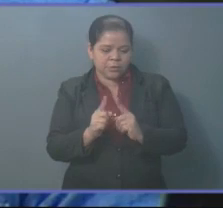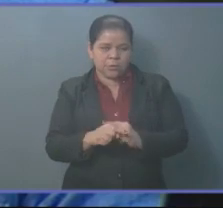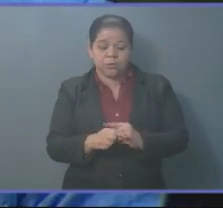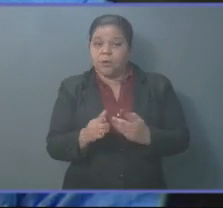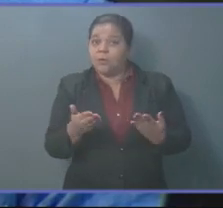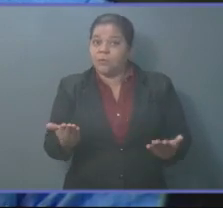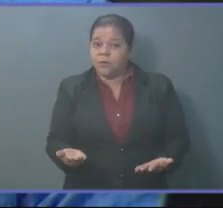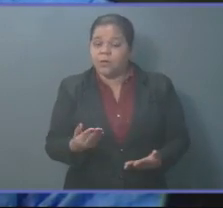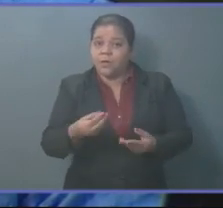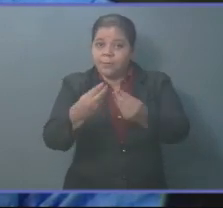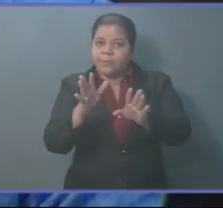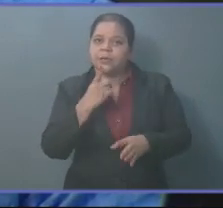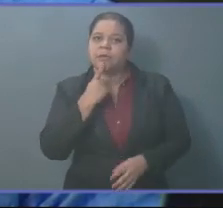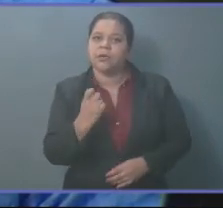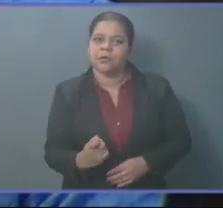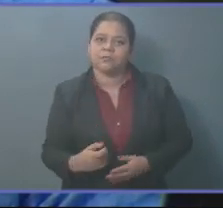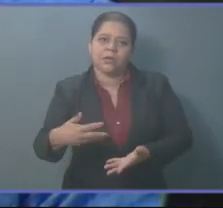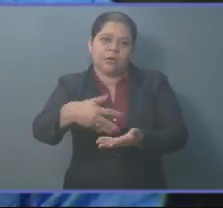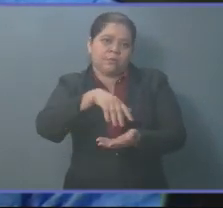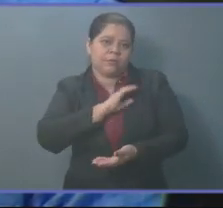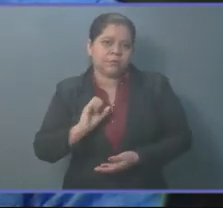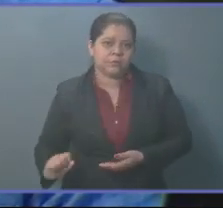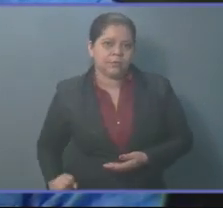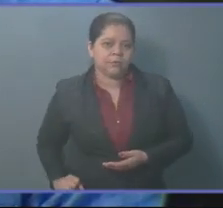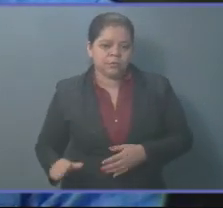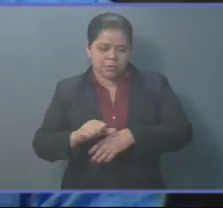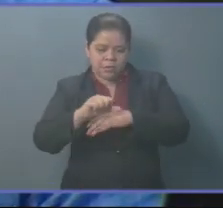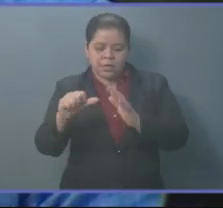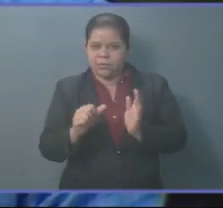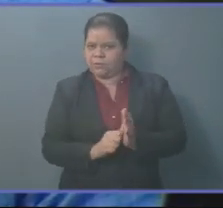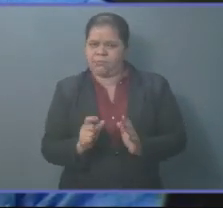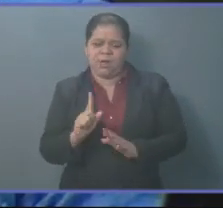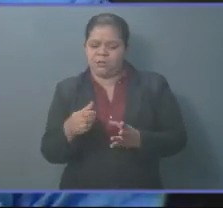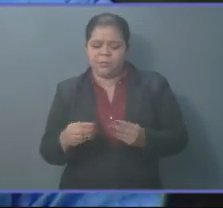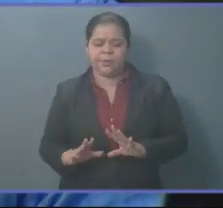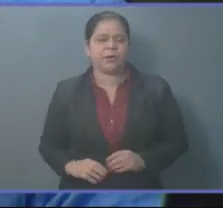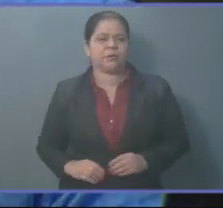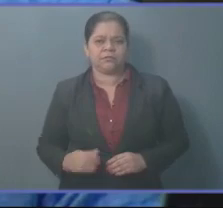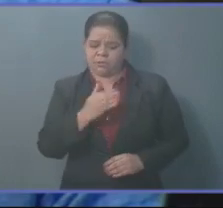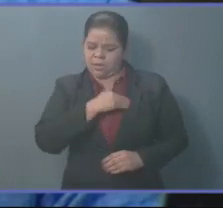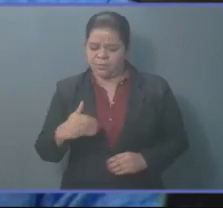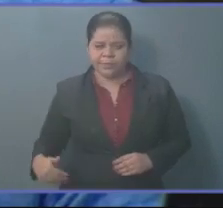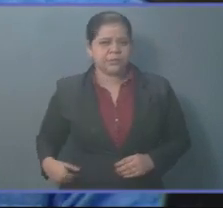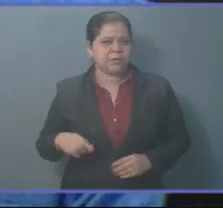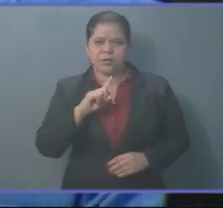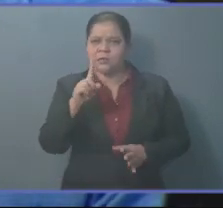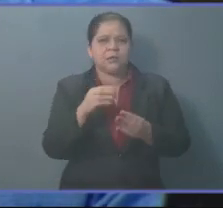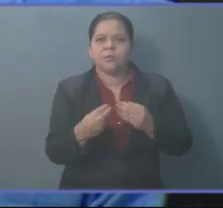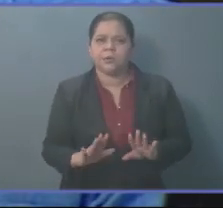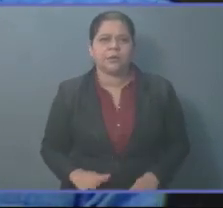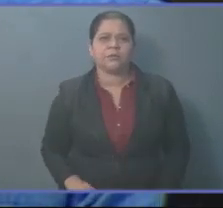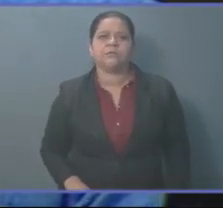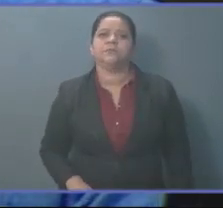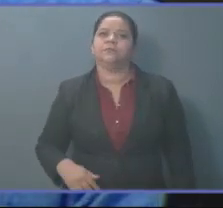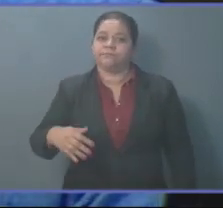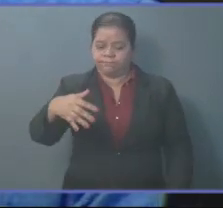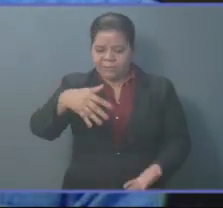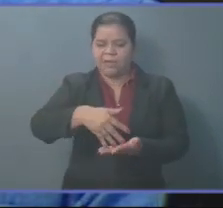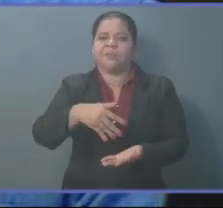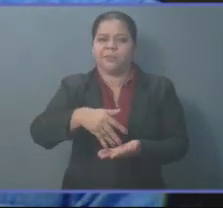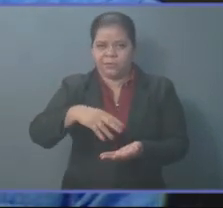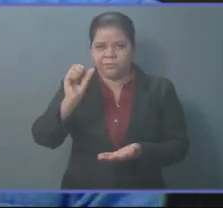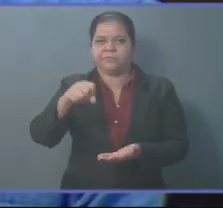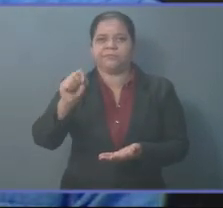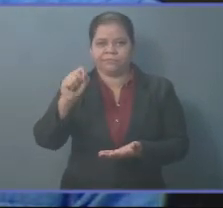es el pueblo salvadoreño, ni la Asamblea Legislativa ni el presidente de la República, es el pueblo salvadoreño.